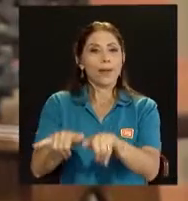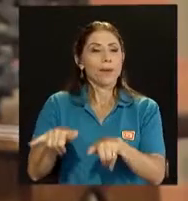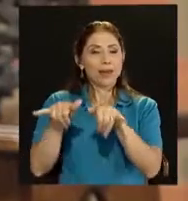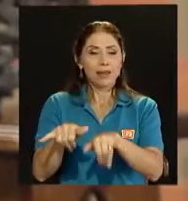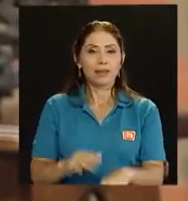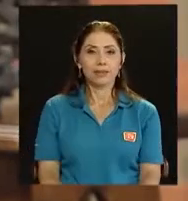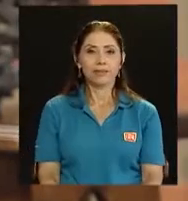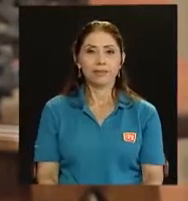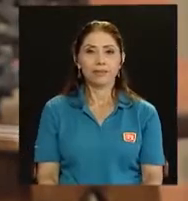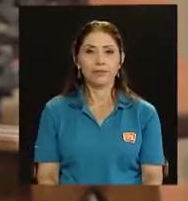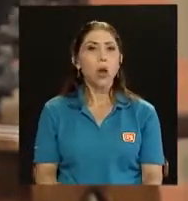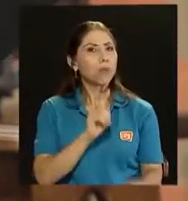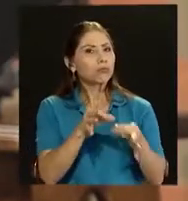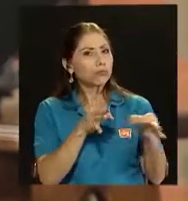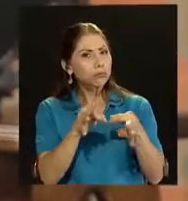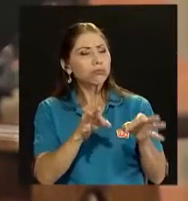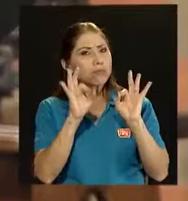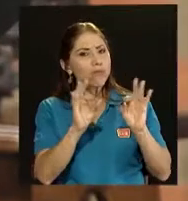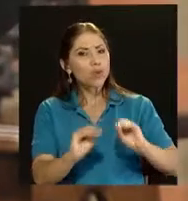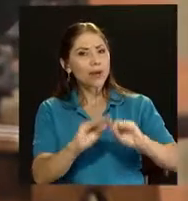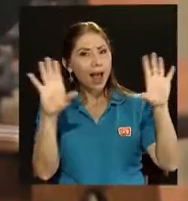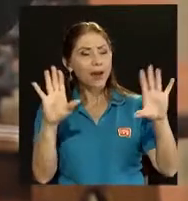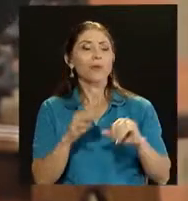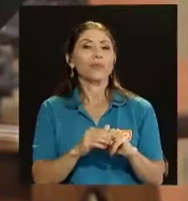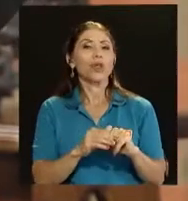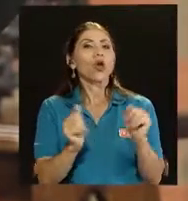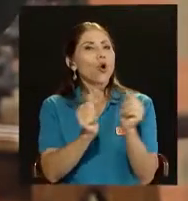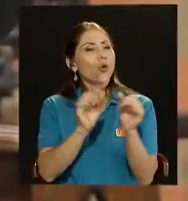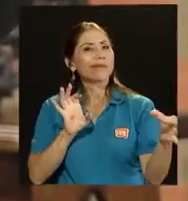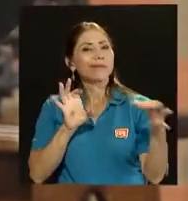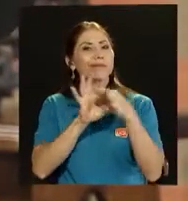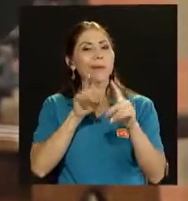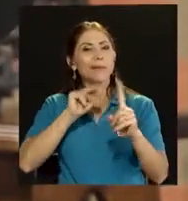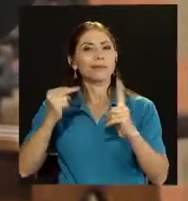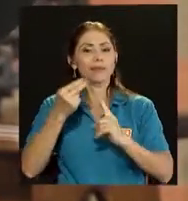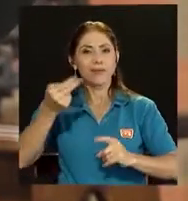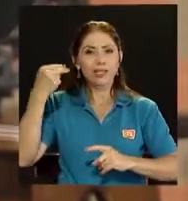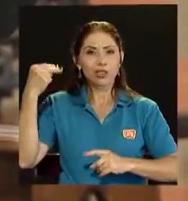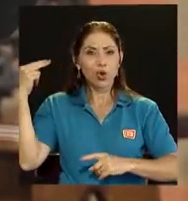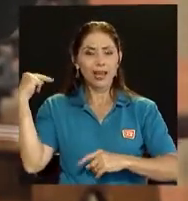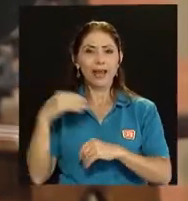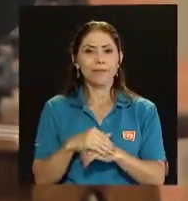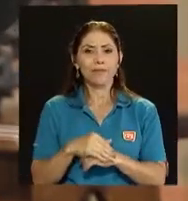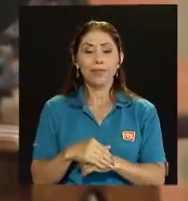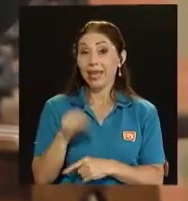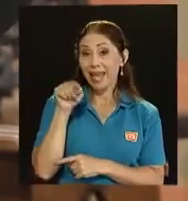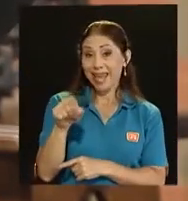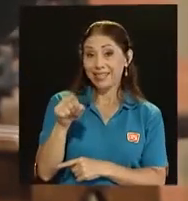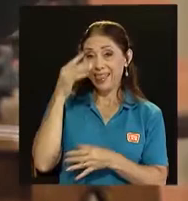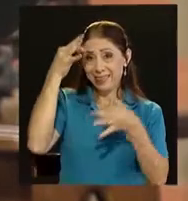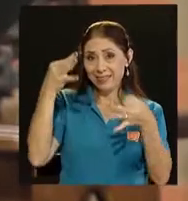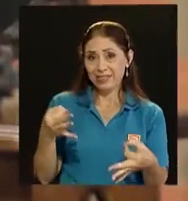Lo ha puesto de manera muy clara y en la perspectiva histórica, y me parece que esa decisión